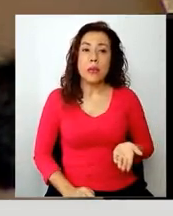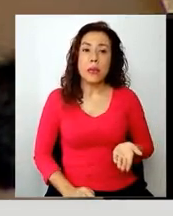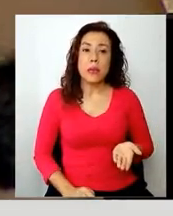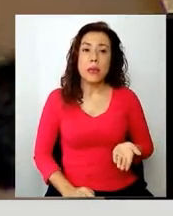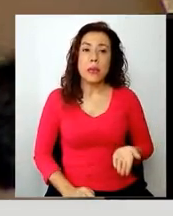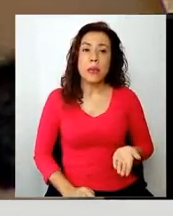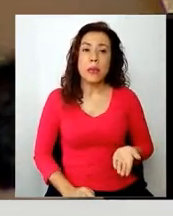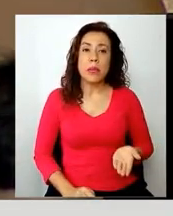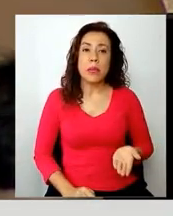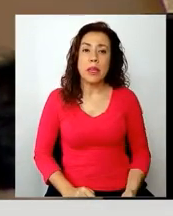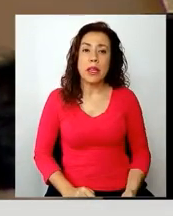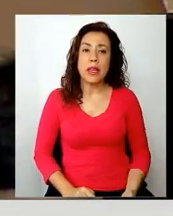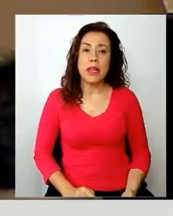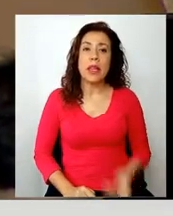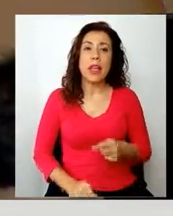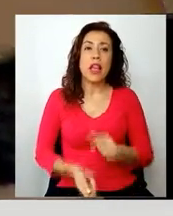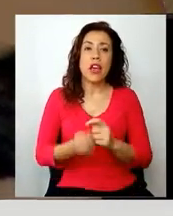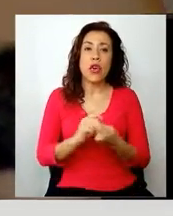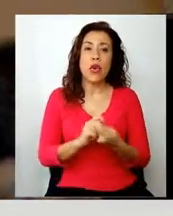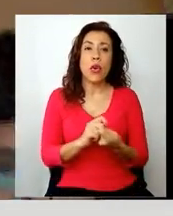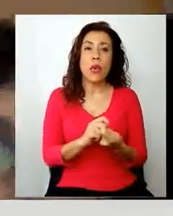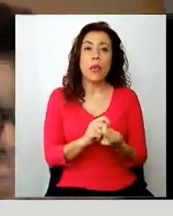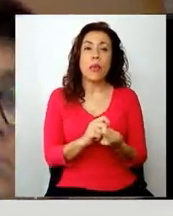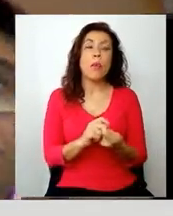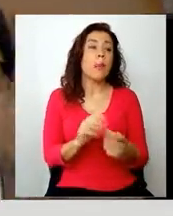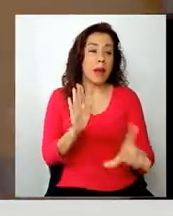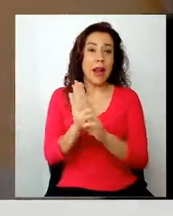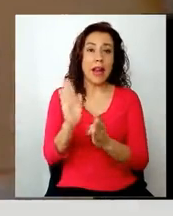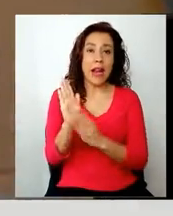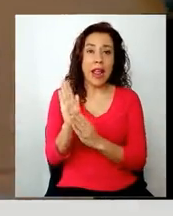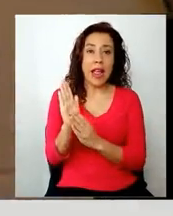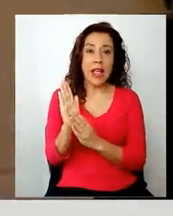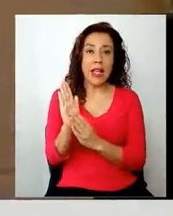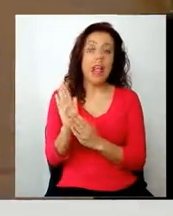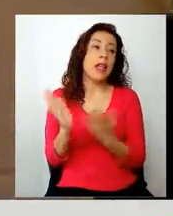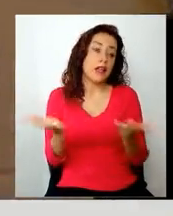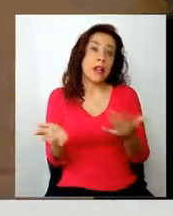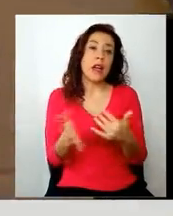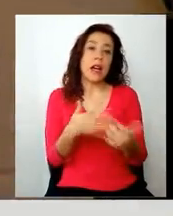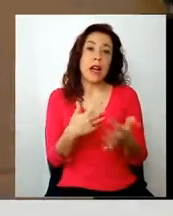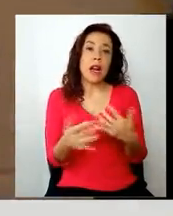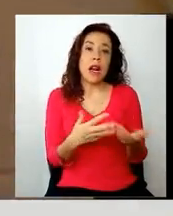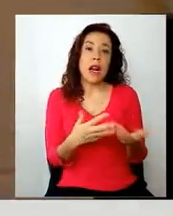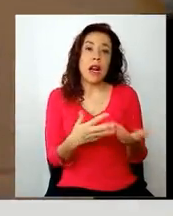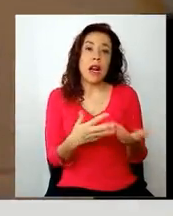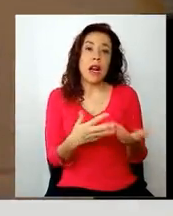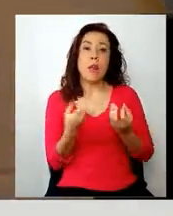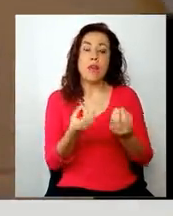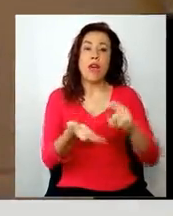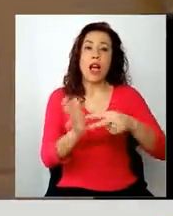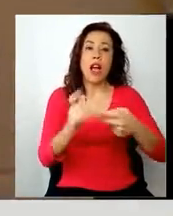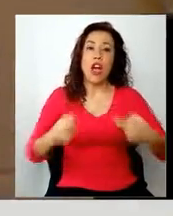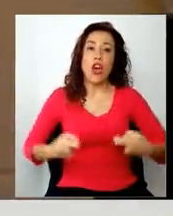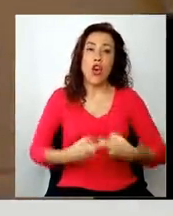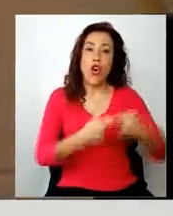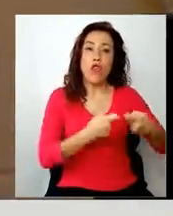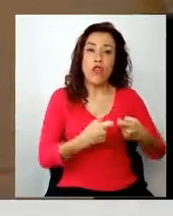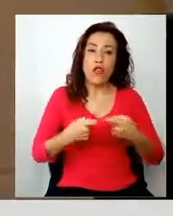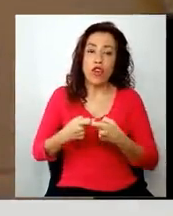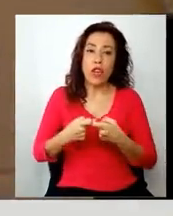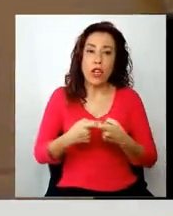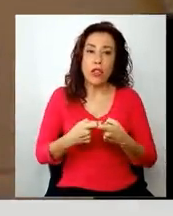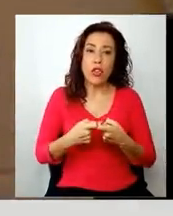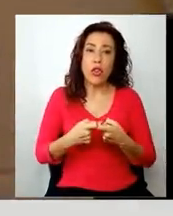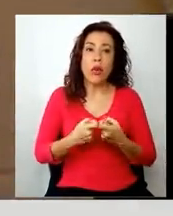se transforma en la práctica en ley naturalmente que provoca conflicto y que provoca conflicto con